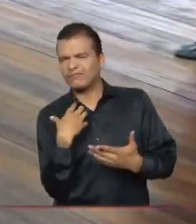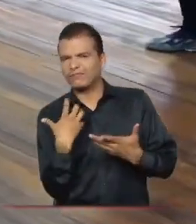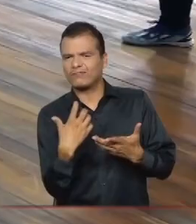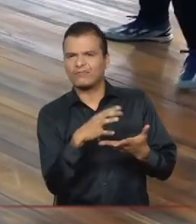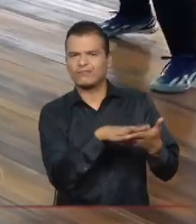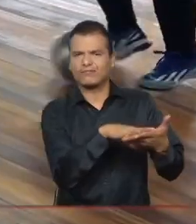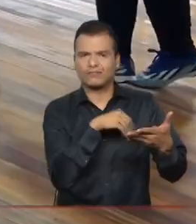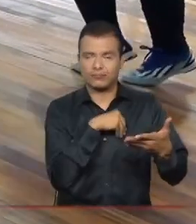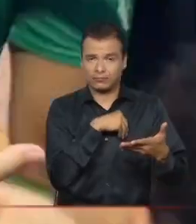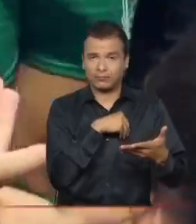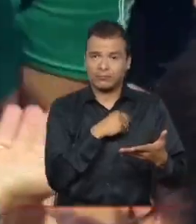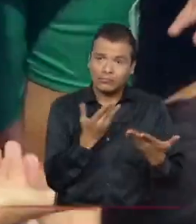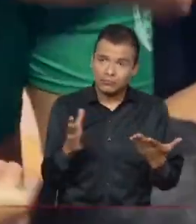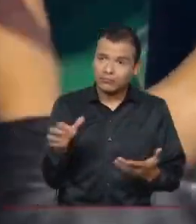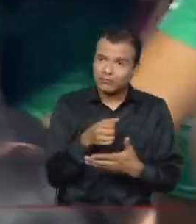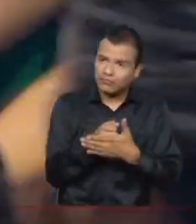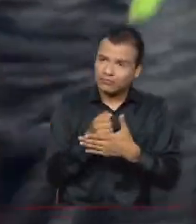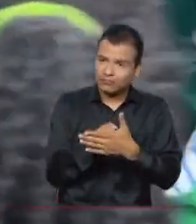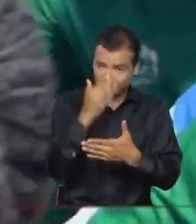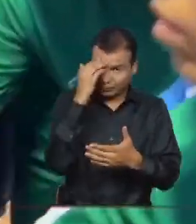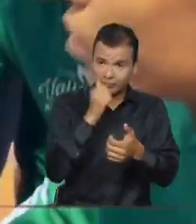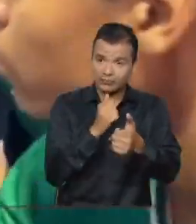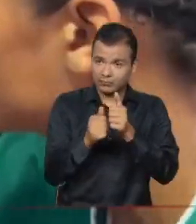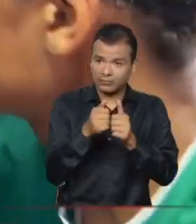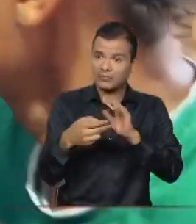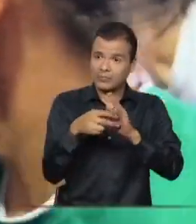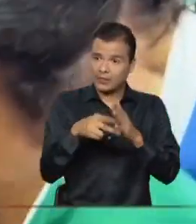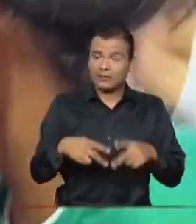la lucha porque este deporte es también una